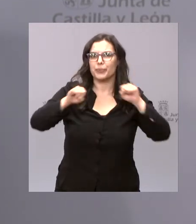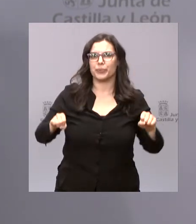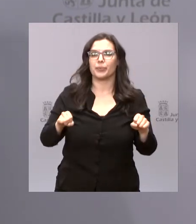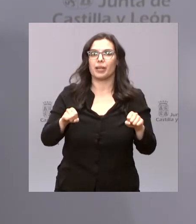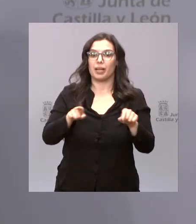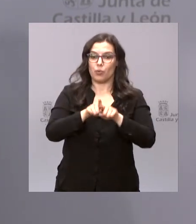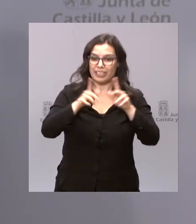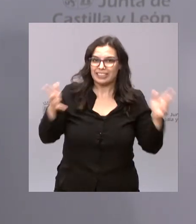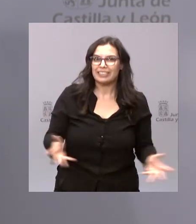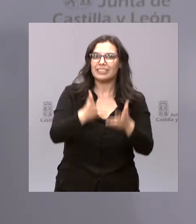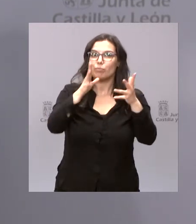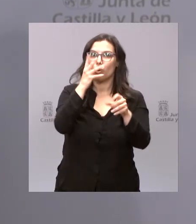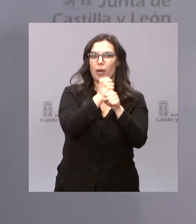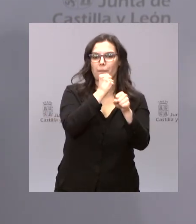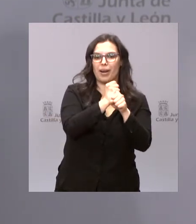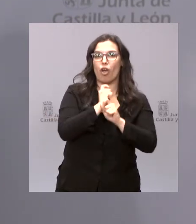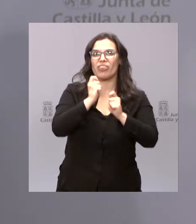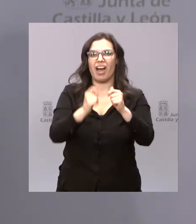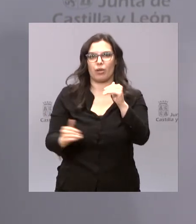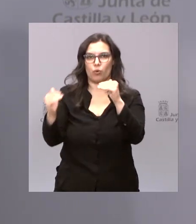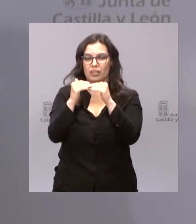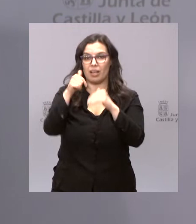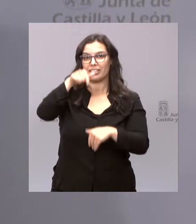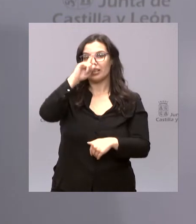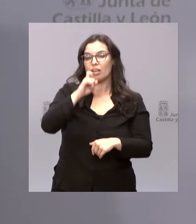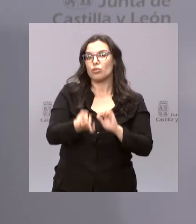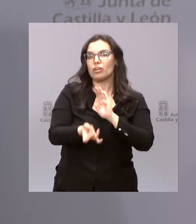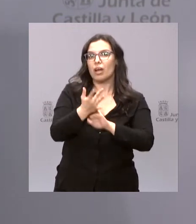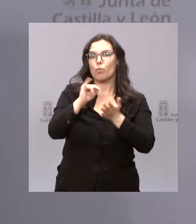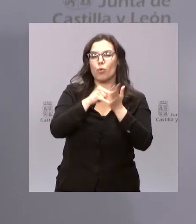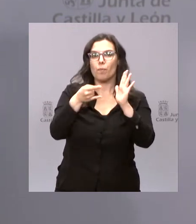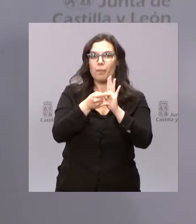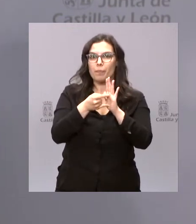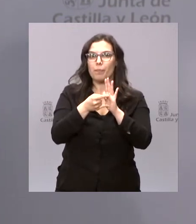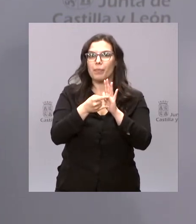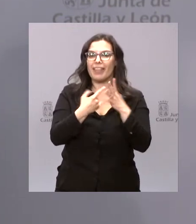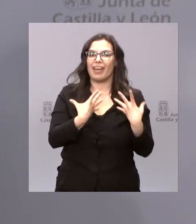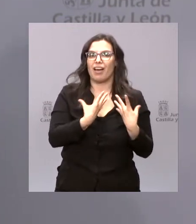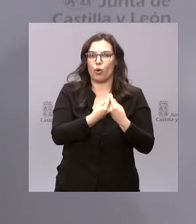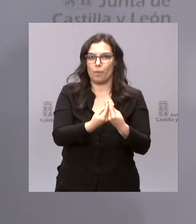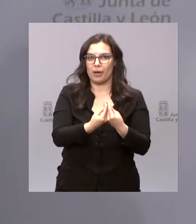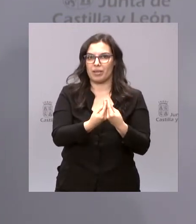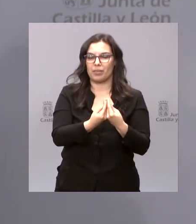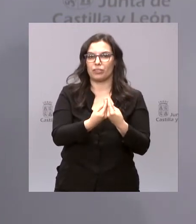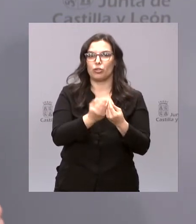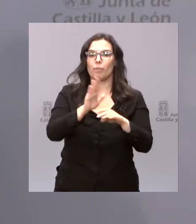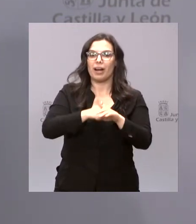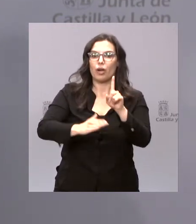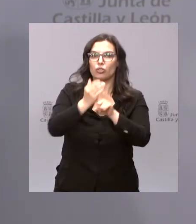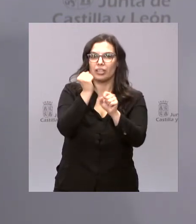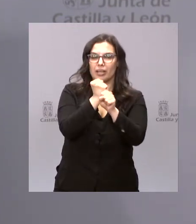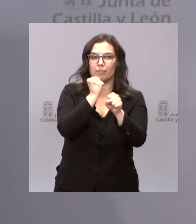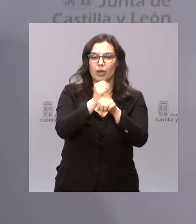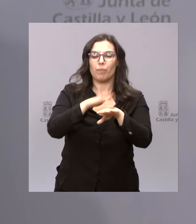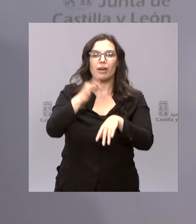esa palanca de igualdad. Este año pondremos en marcha un plan de acompañamiento al empleo para mujeres víctimas